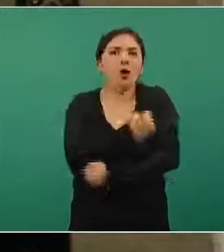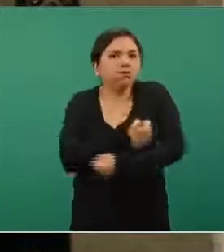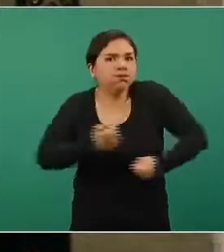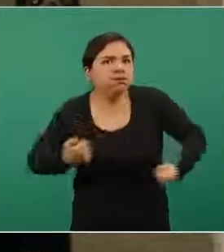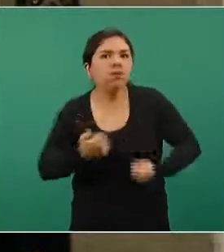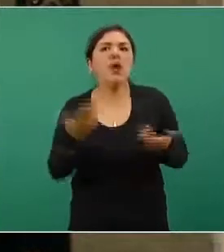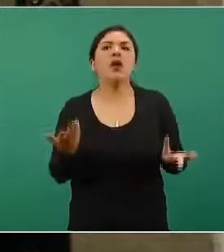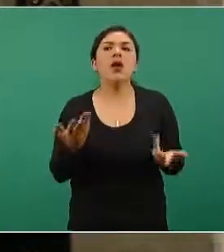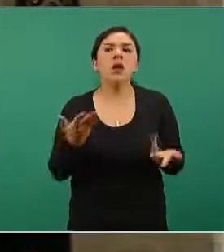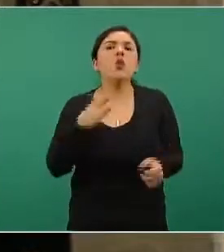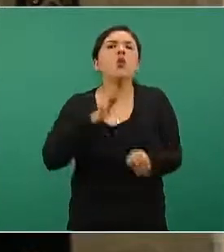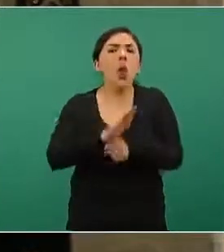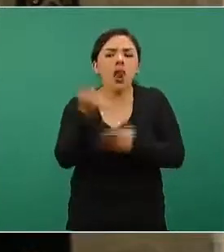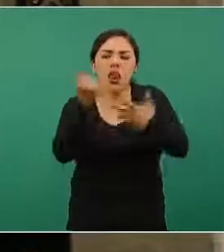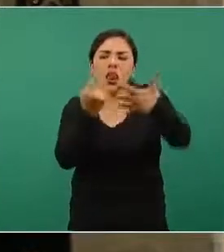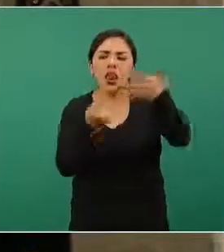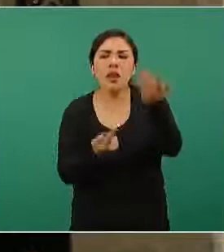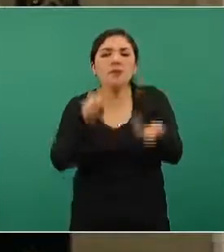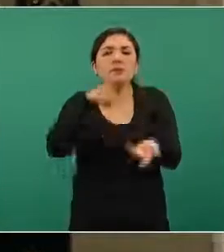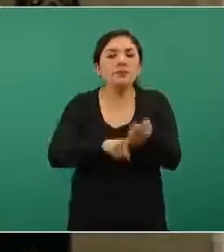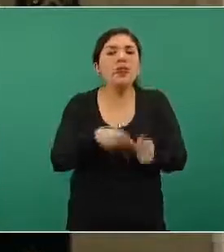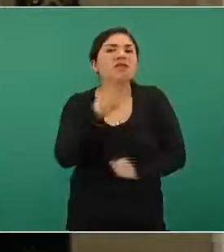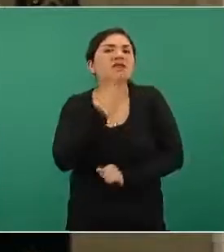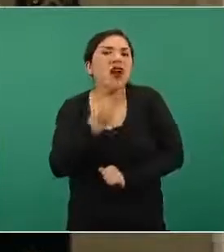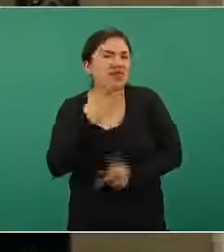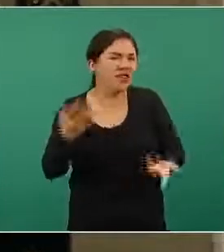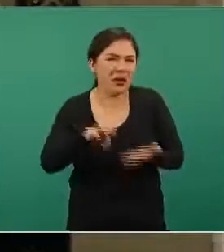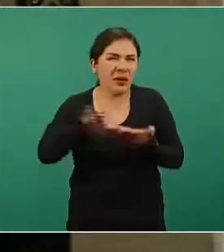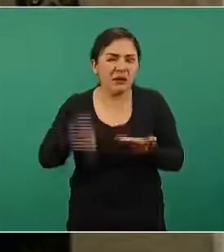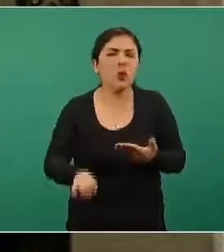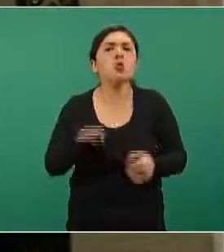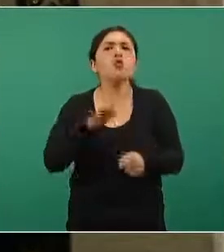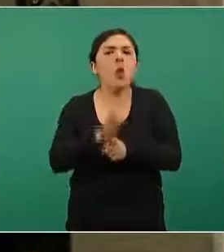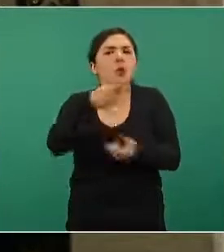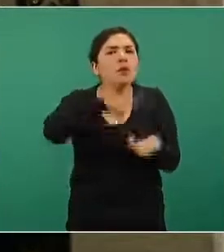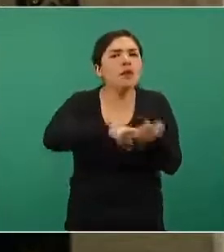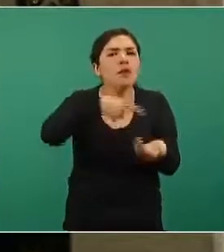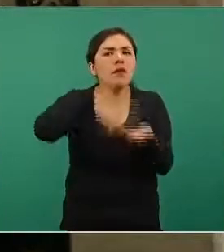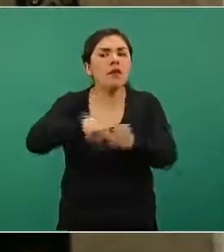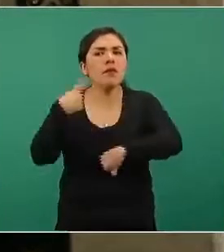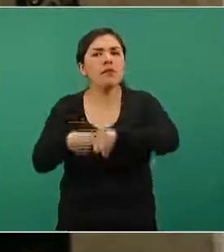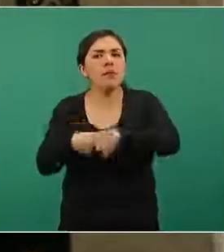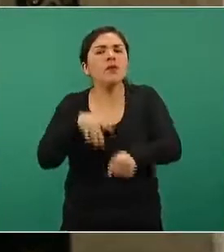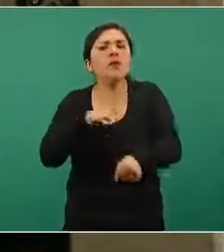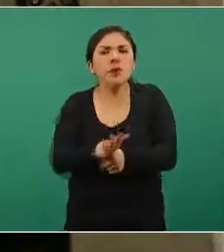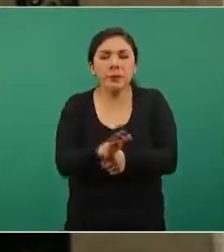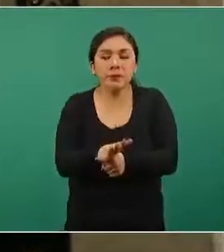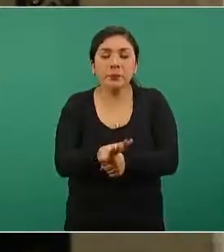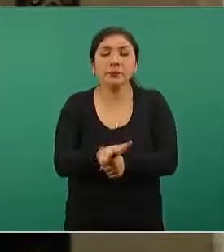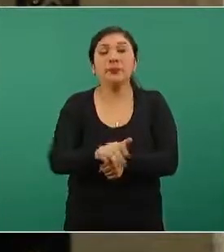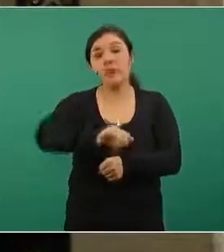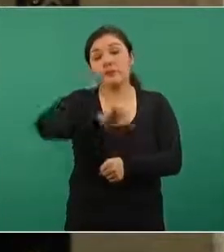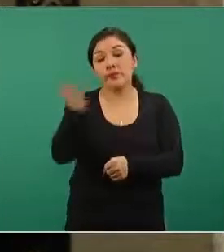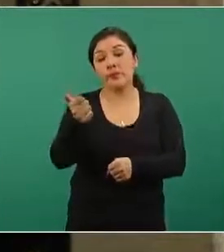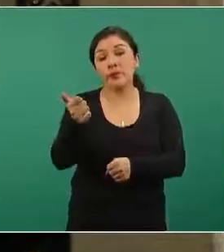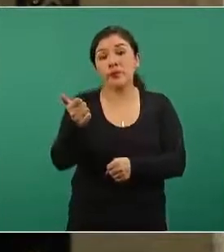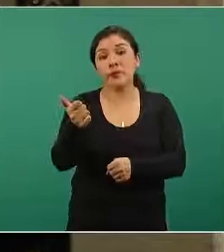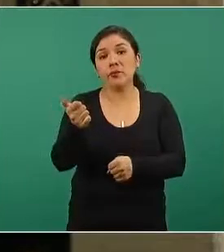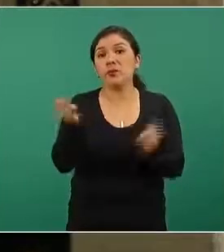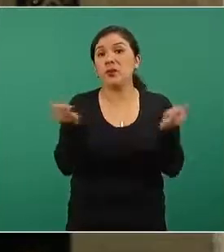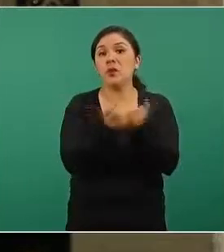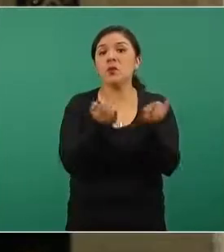obesidad? O sea, ¿qué otro tipo de problemáticas, diabetes, han presentado? Y en el caso también